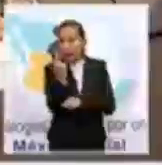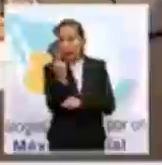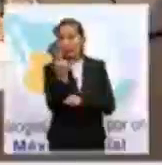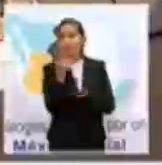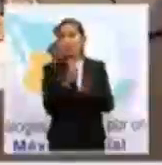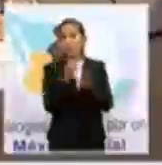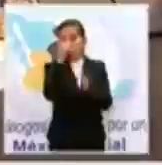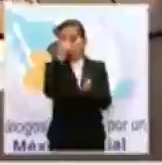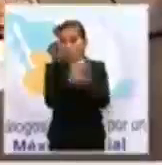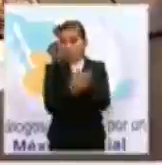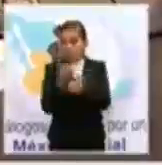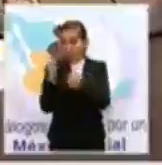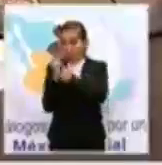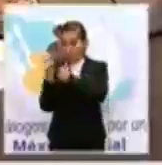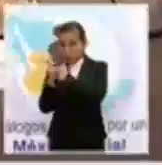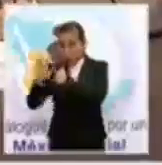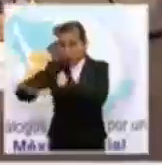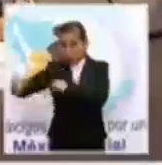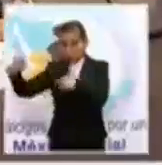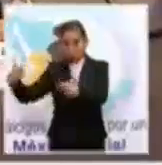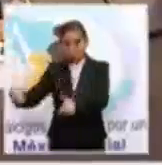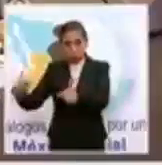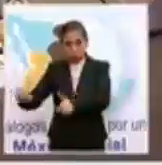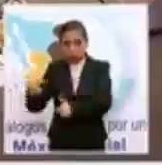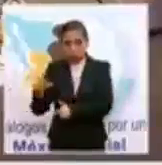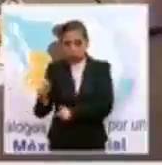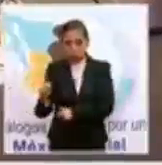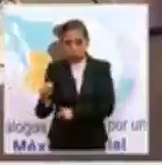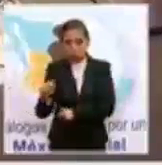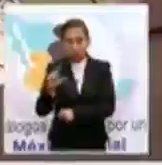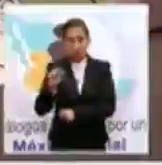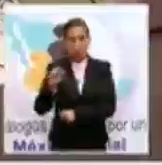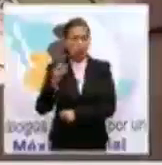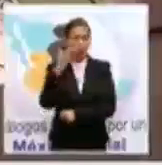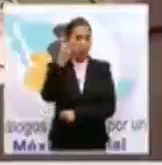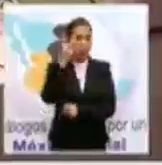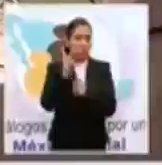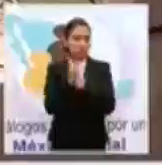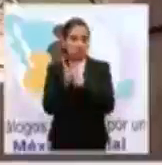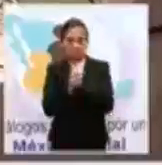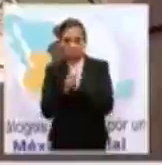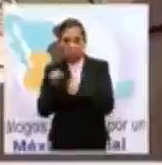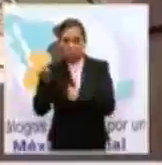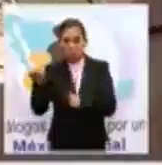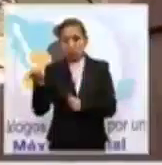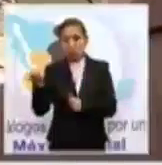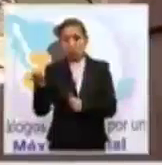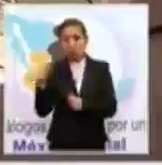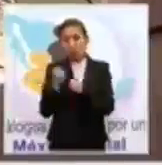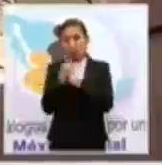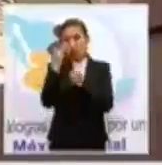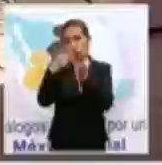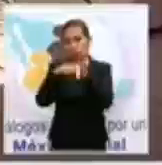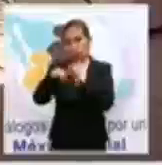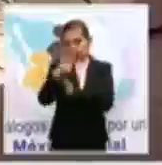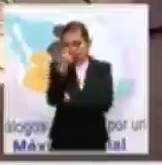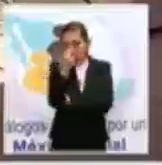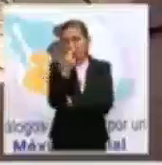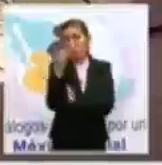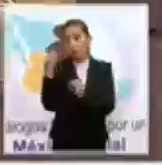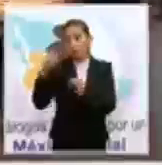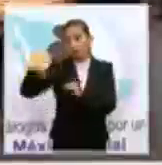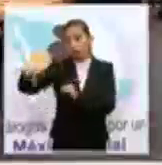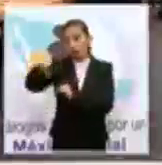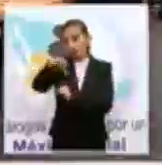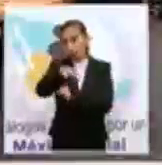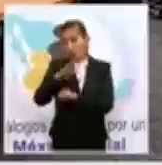cierto, solamente países ricos. Estamos hablando de 72 países para el año 2012, muchos